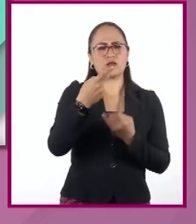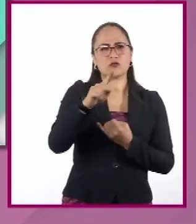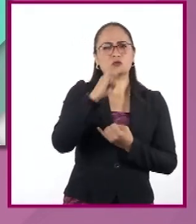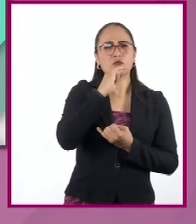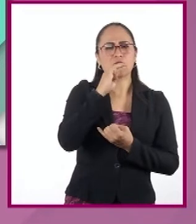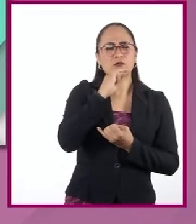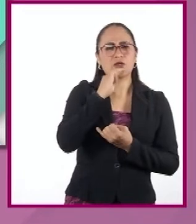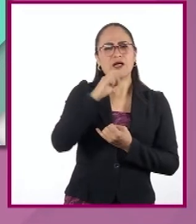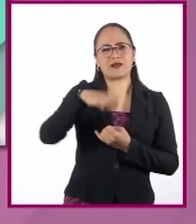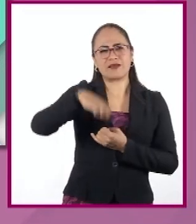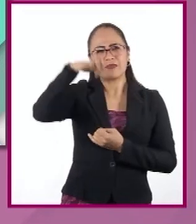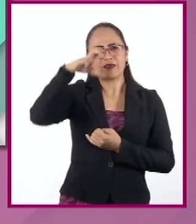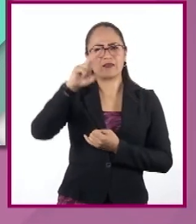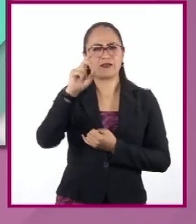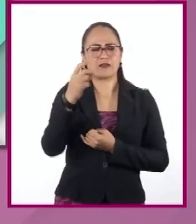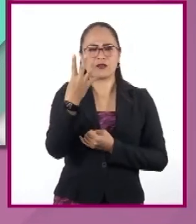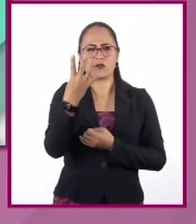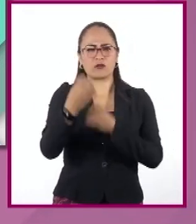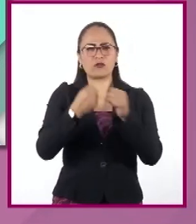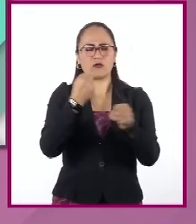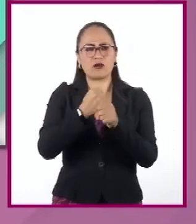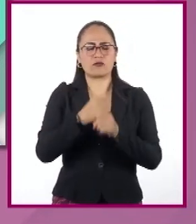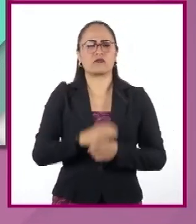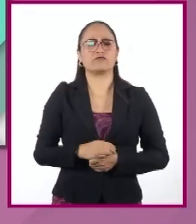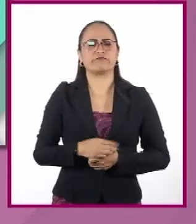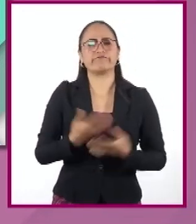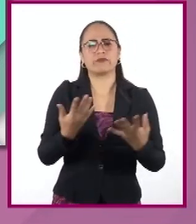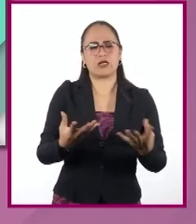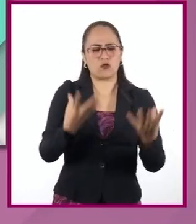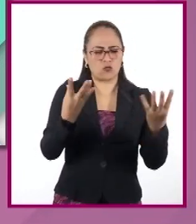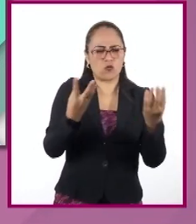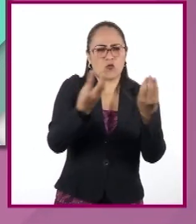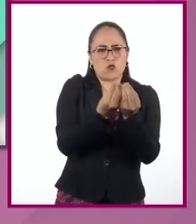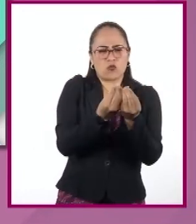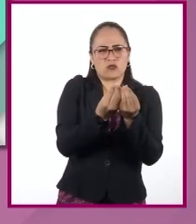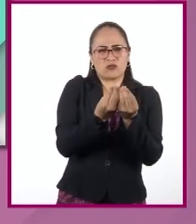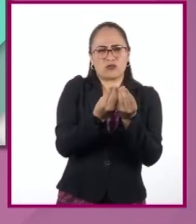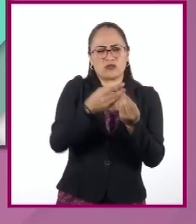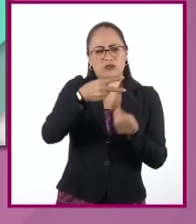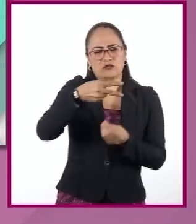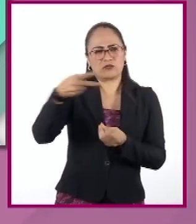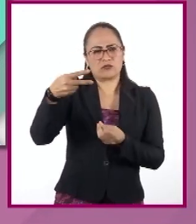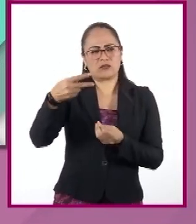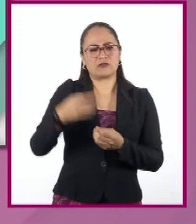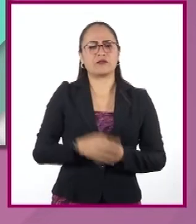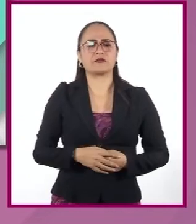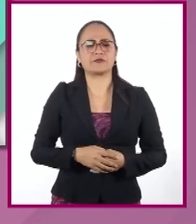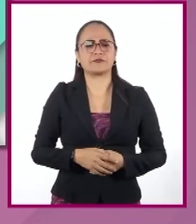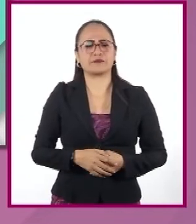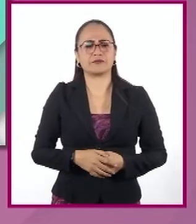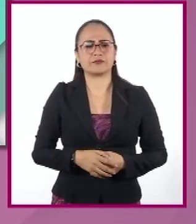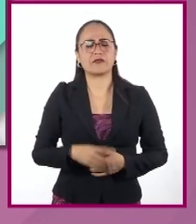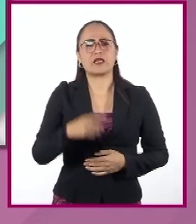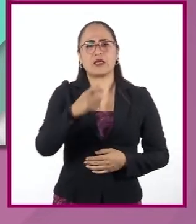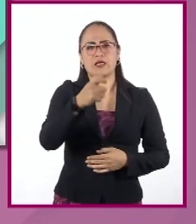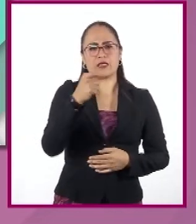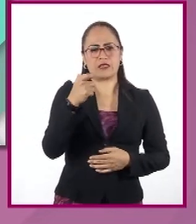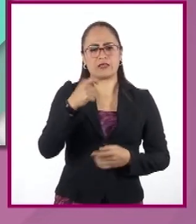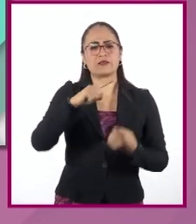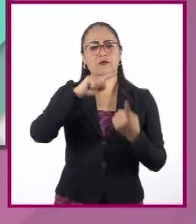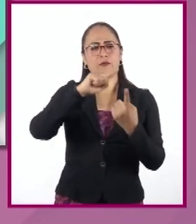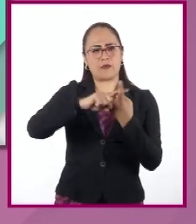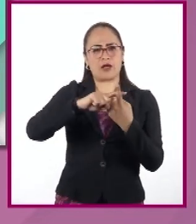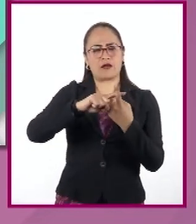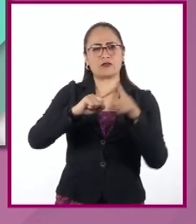de 34 años. Entonces la suma de estas tres edades se representa como X